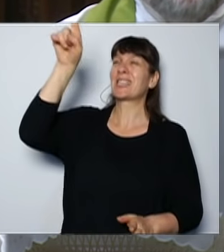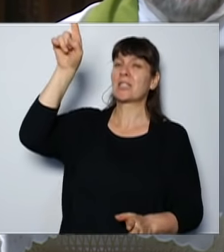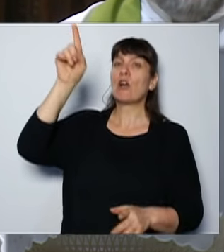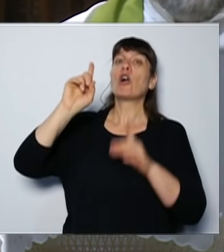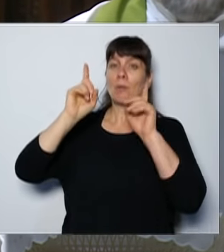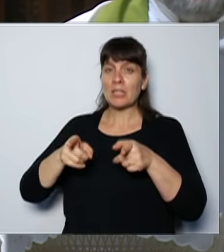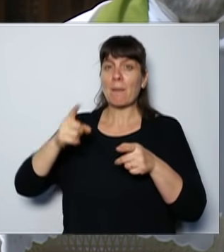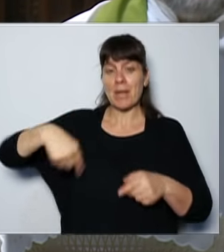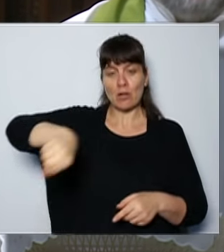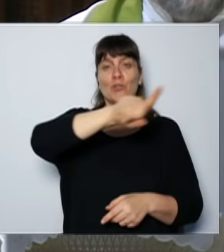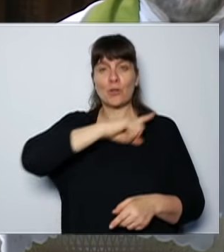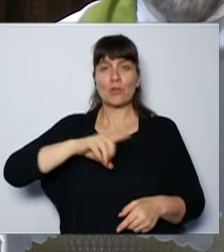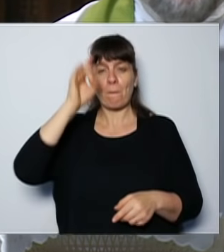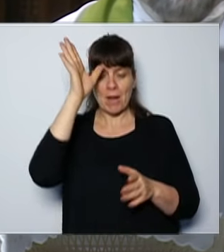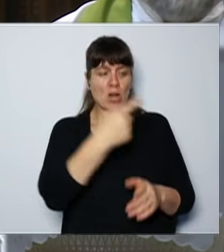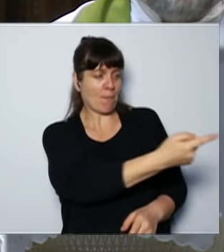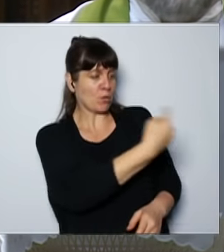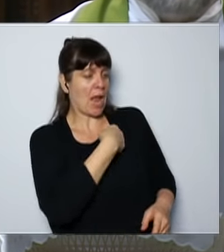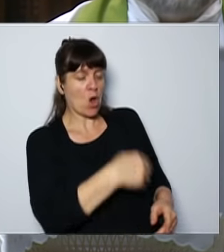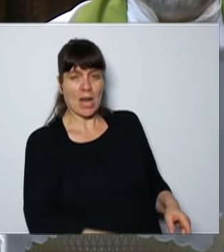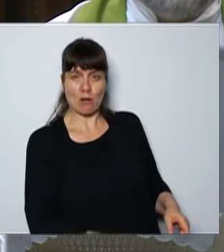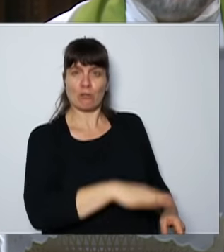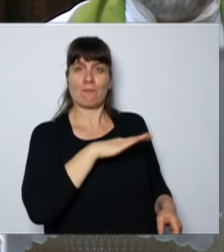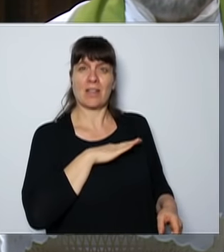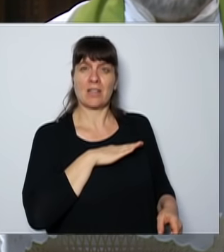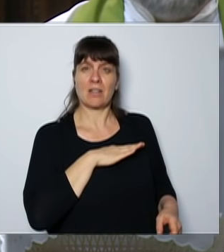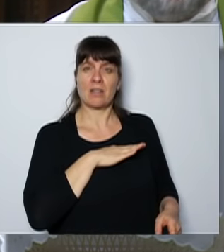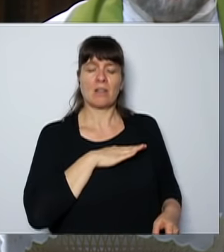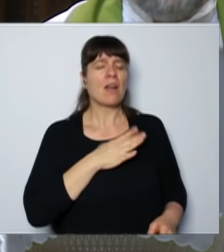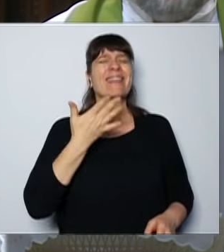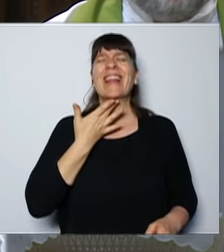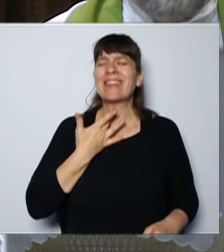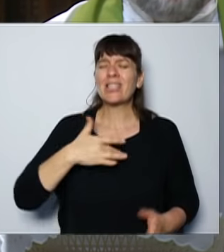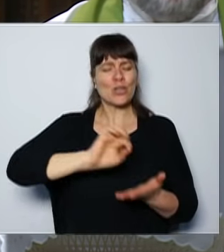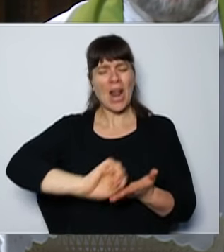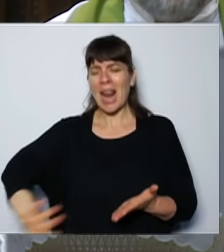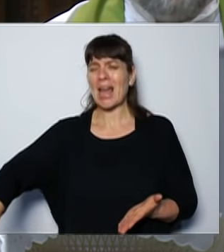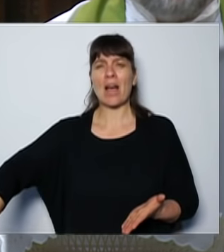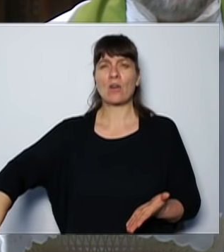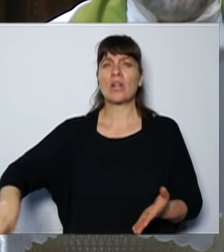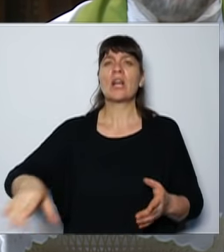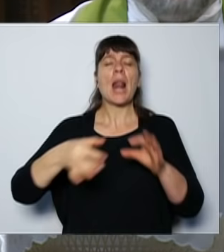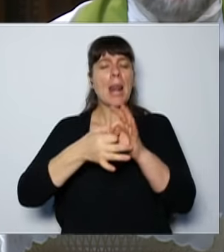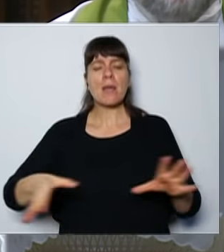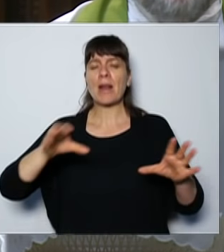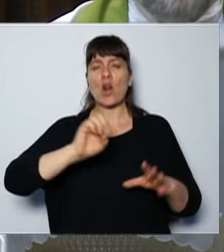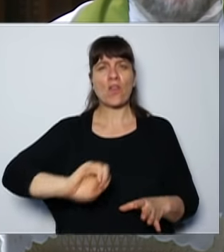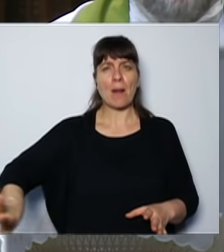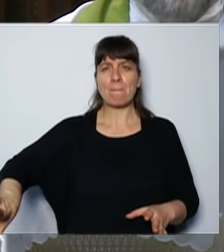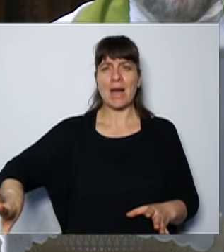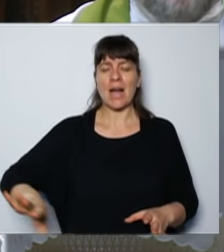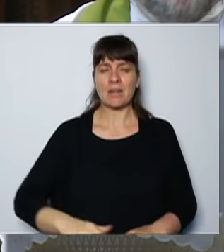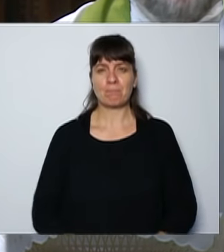ofensas como también nosotros perdonamos a los que nos ofenden. No nos dejes caer en la tentación